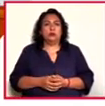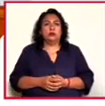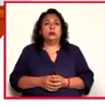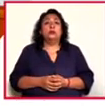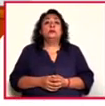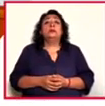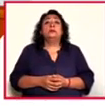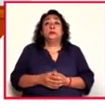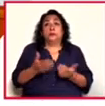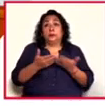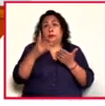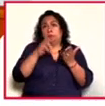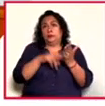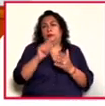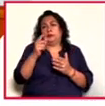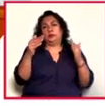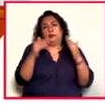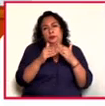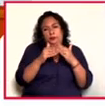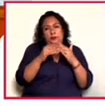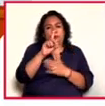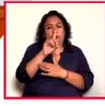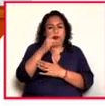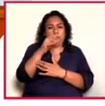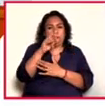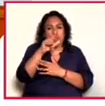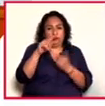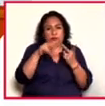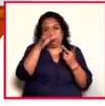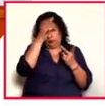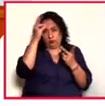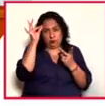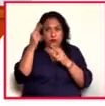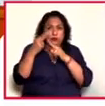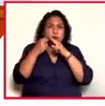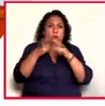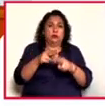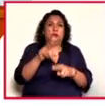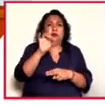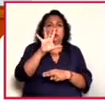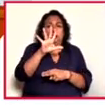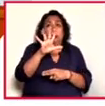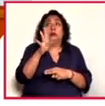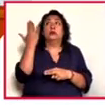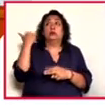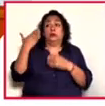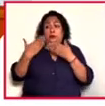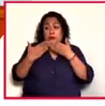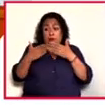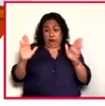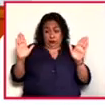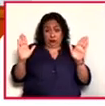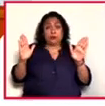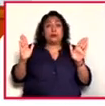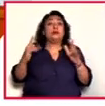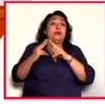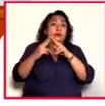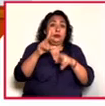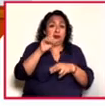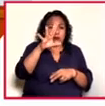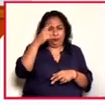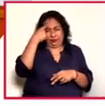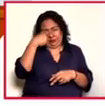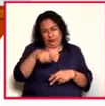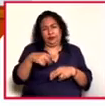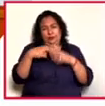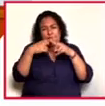Este año, la Casa Estudio Diego Rivera y Frida Kahlo celebra 35 desde que se abrió al público. Para conmemorar este aniversario,